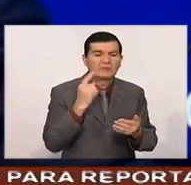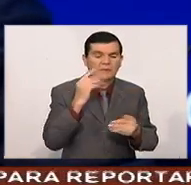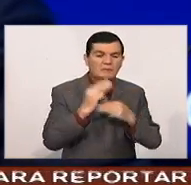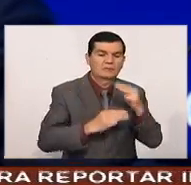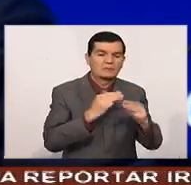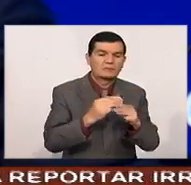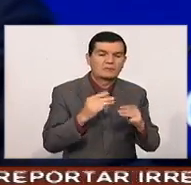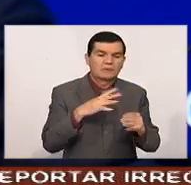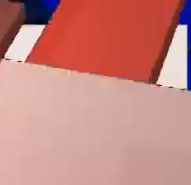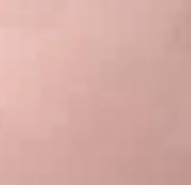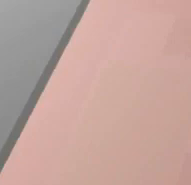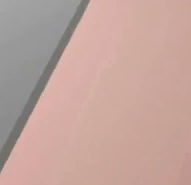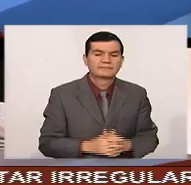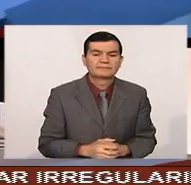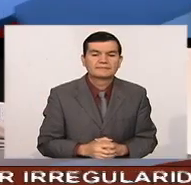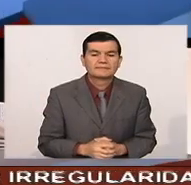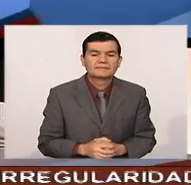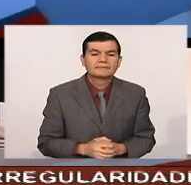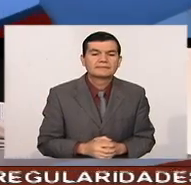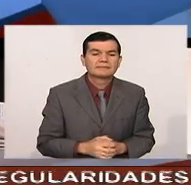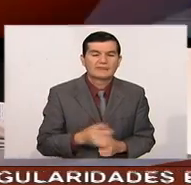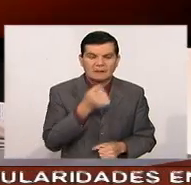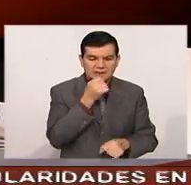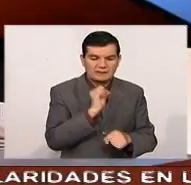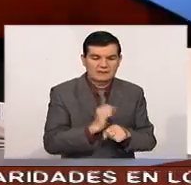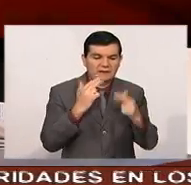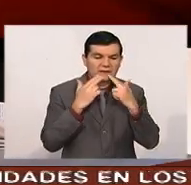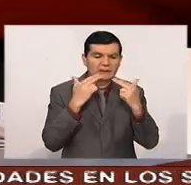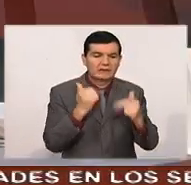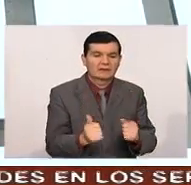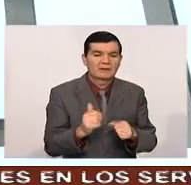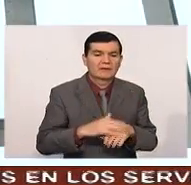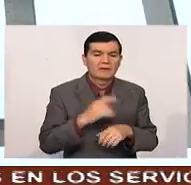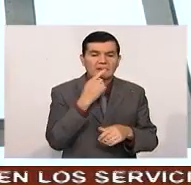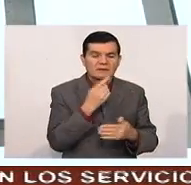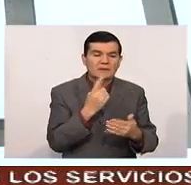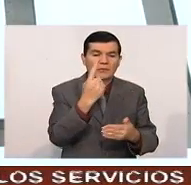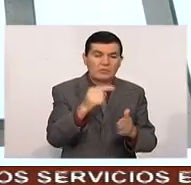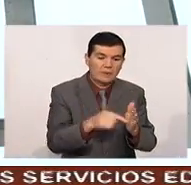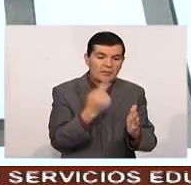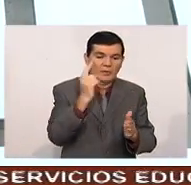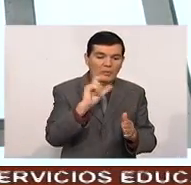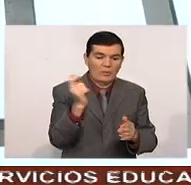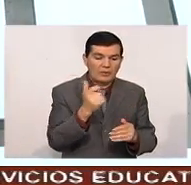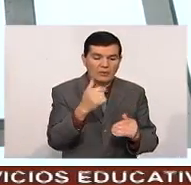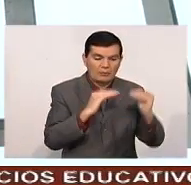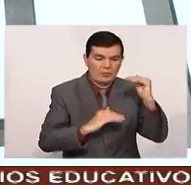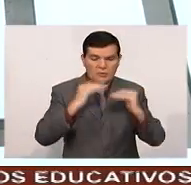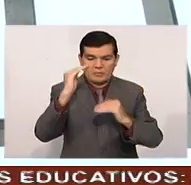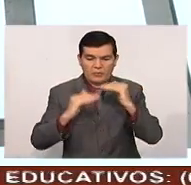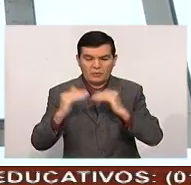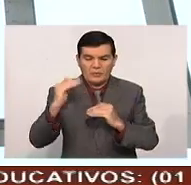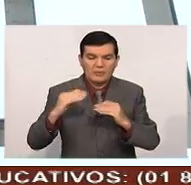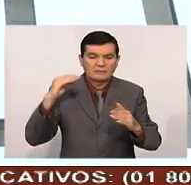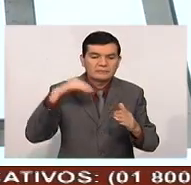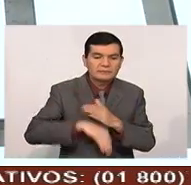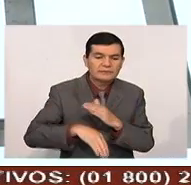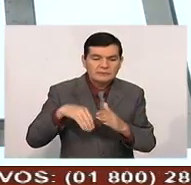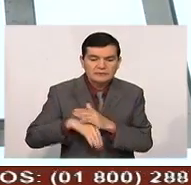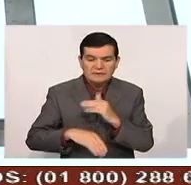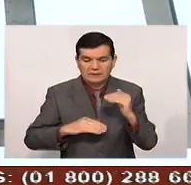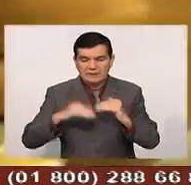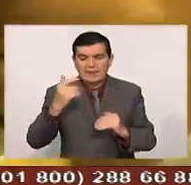mundo nos está presentando. La Secretaría de Hacienda anticipó que una vez que la volatilidad financiera disminuya, el